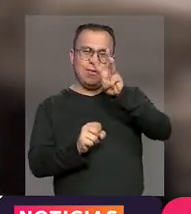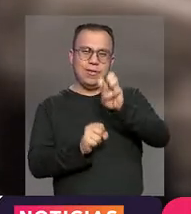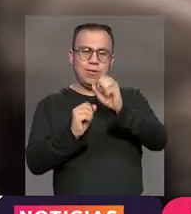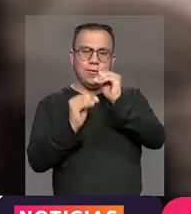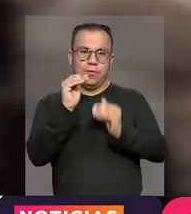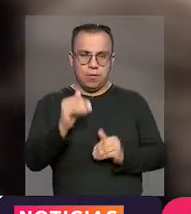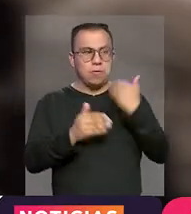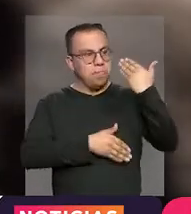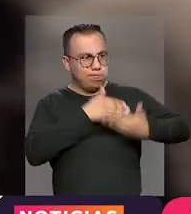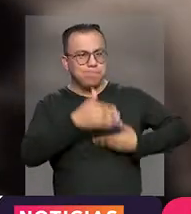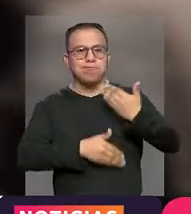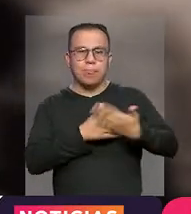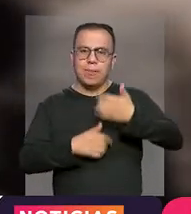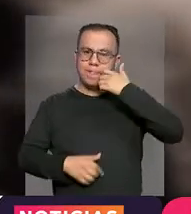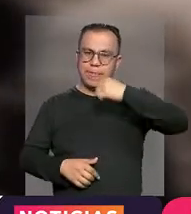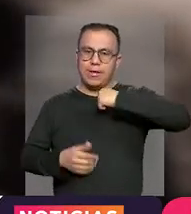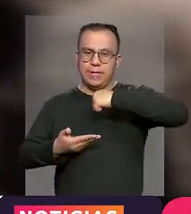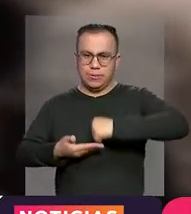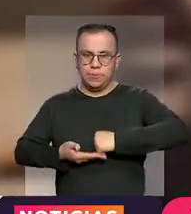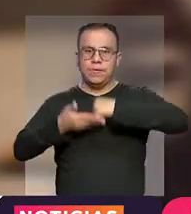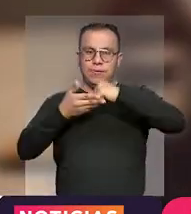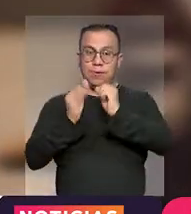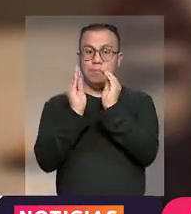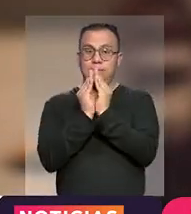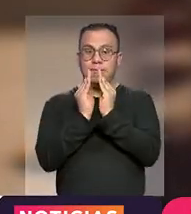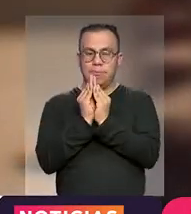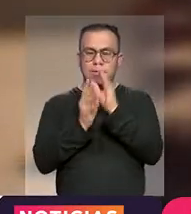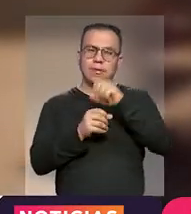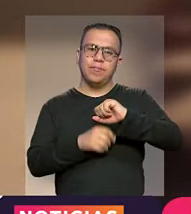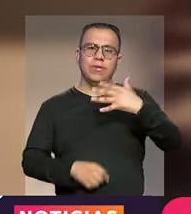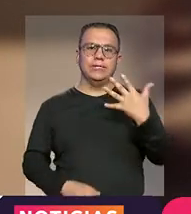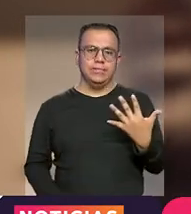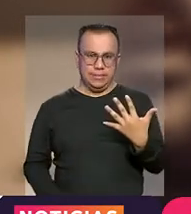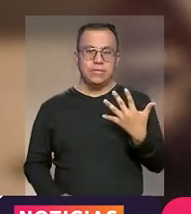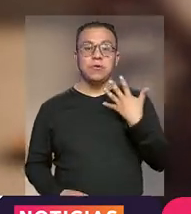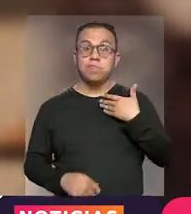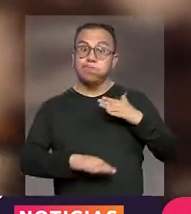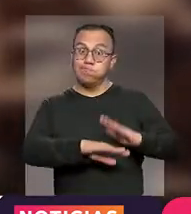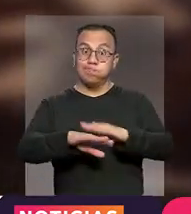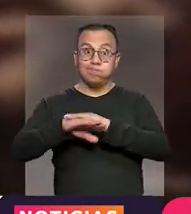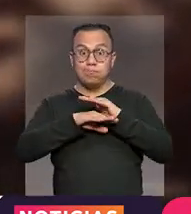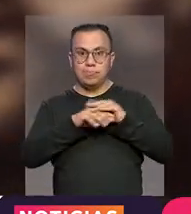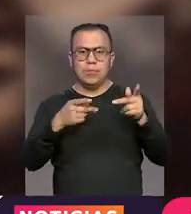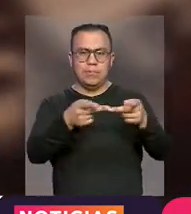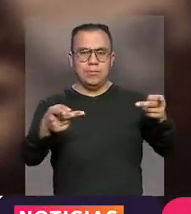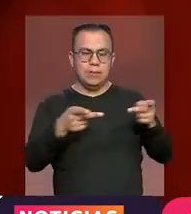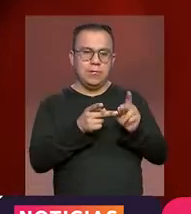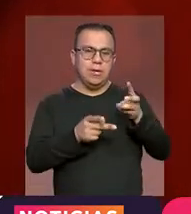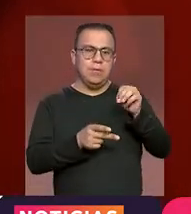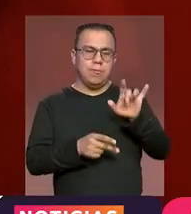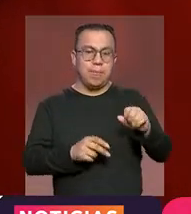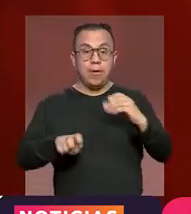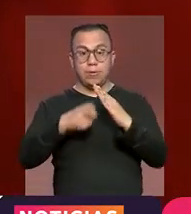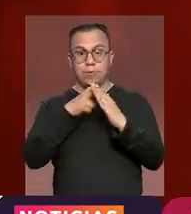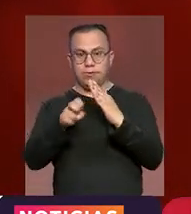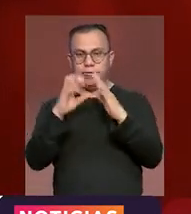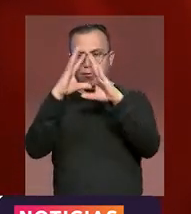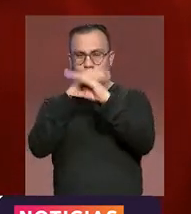el restablecimiento de derechos por parte del ICBF, 5 fueron referenciados al Centro AMAR, 1 a Jardín